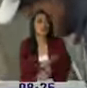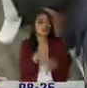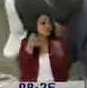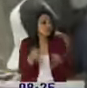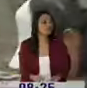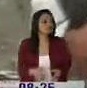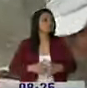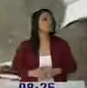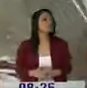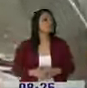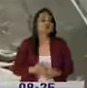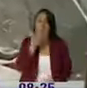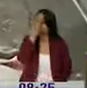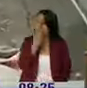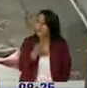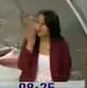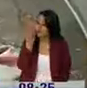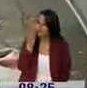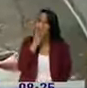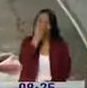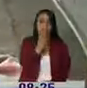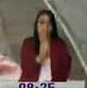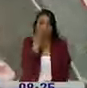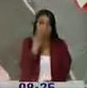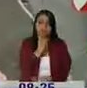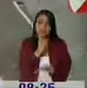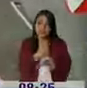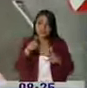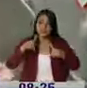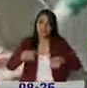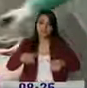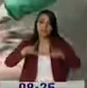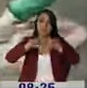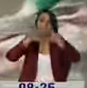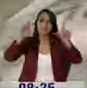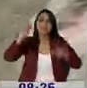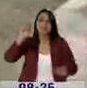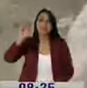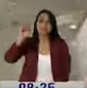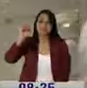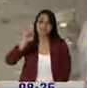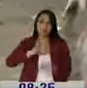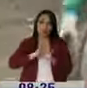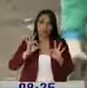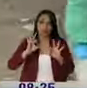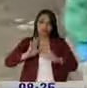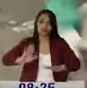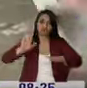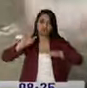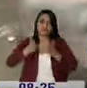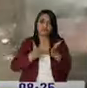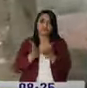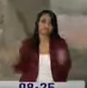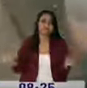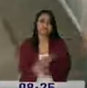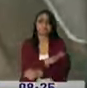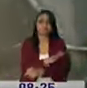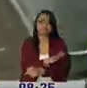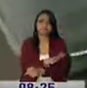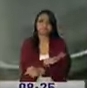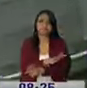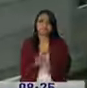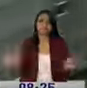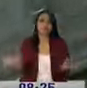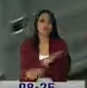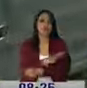aquí? Buenos días, sí, el compromiso de Maceo es la de brindar un servicio integral para la solución de